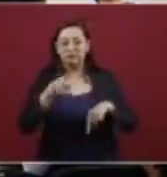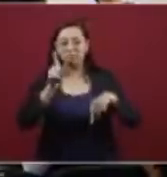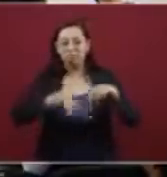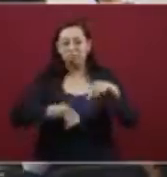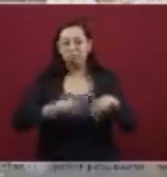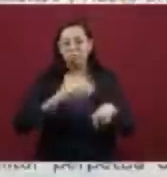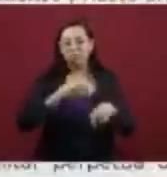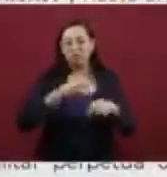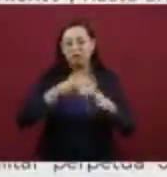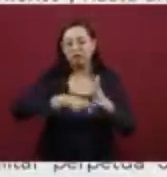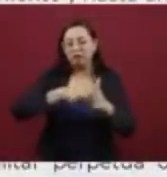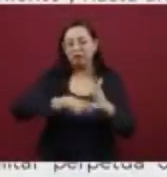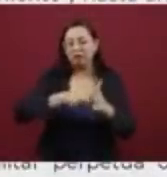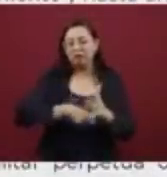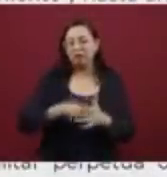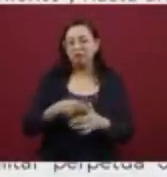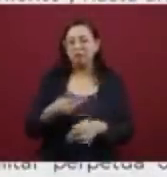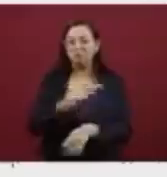al presidente.